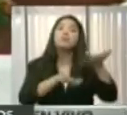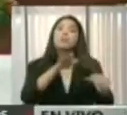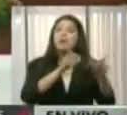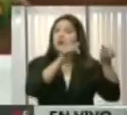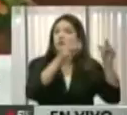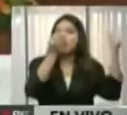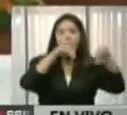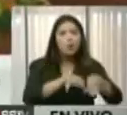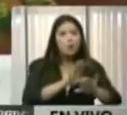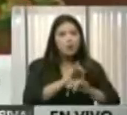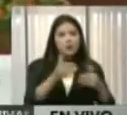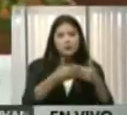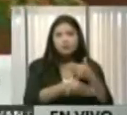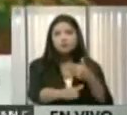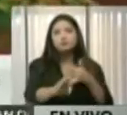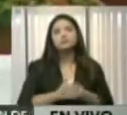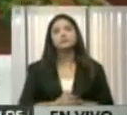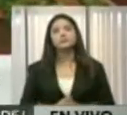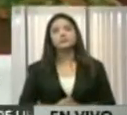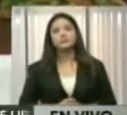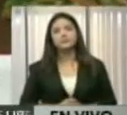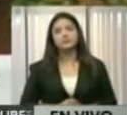el transcurso de la fase pública.